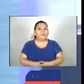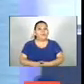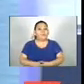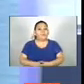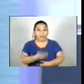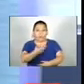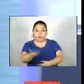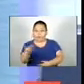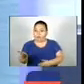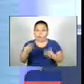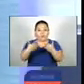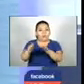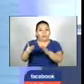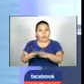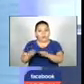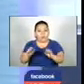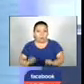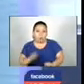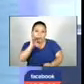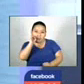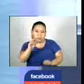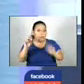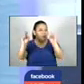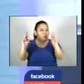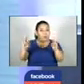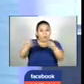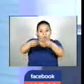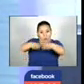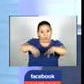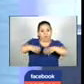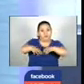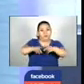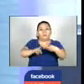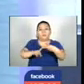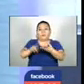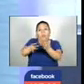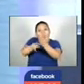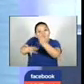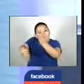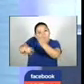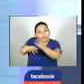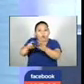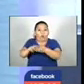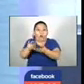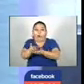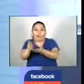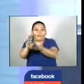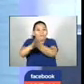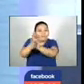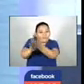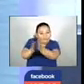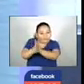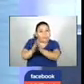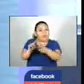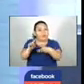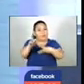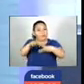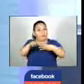varios productos. Puedo mencionar el tema de los huevos, los aceites y las harinas, ¿verdad? Ahí hay pues